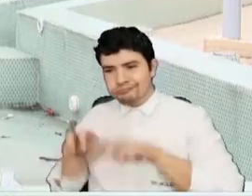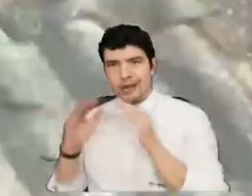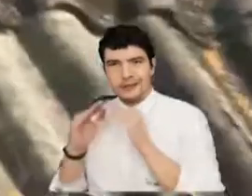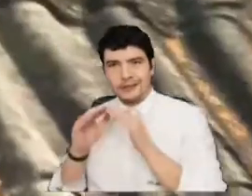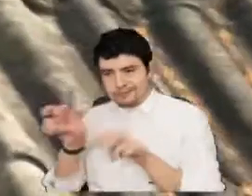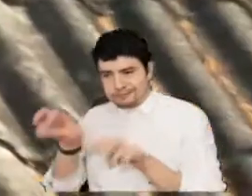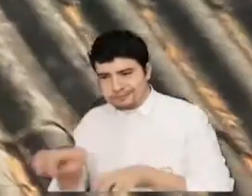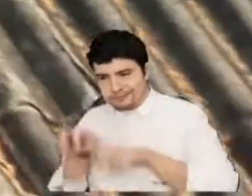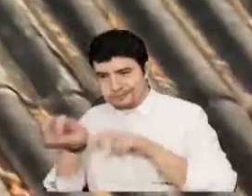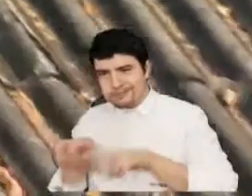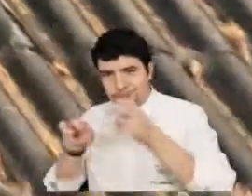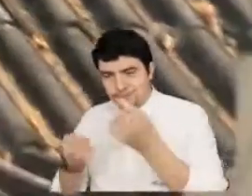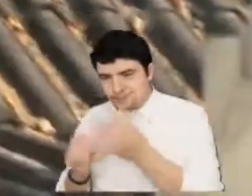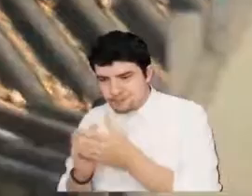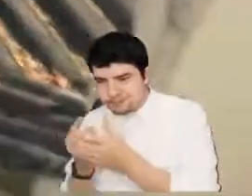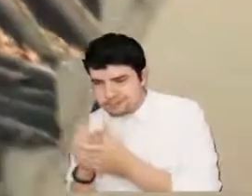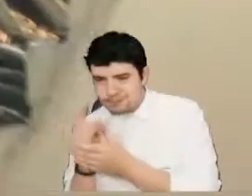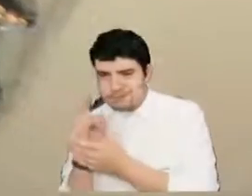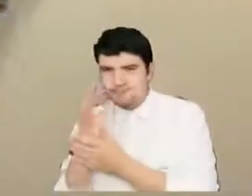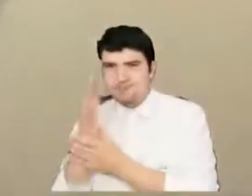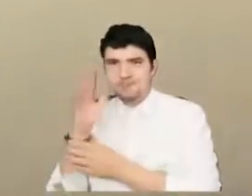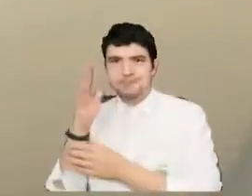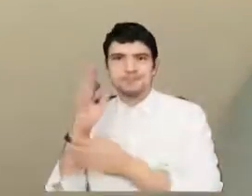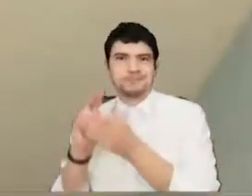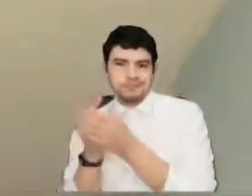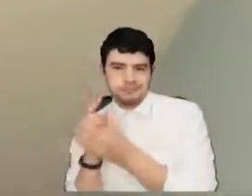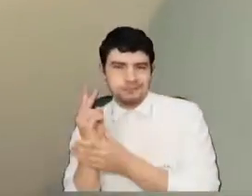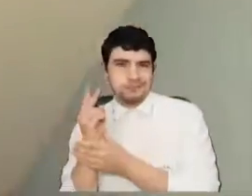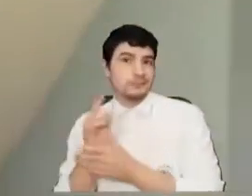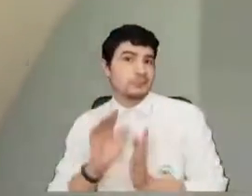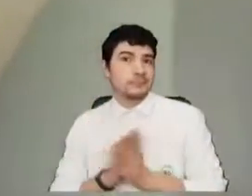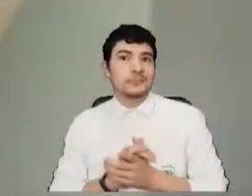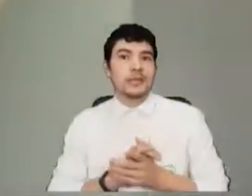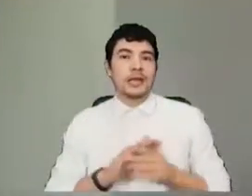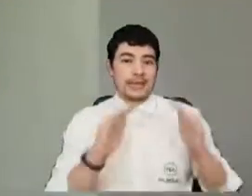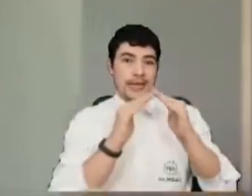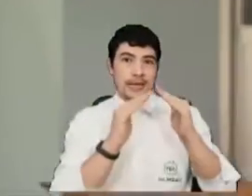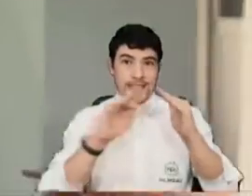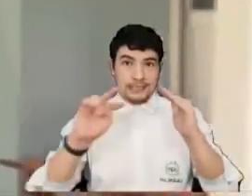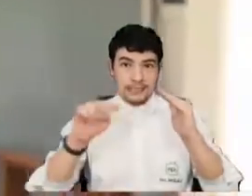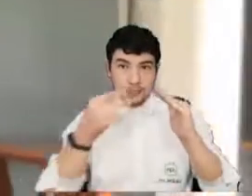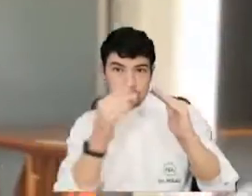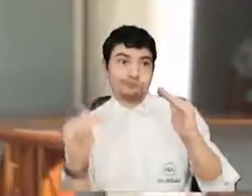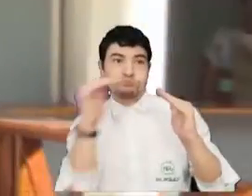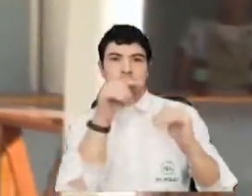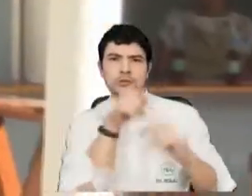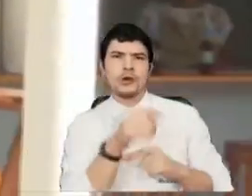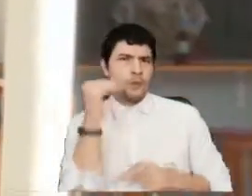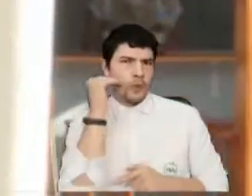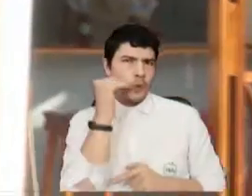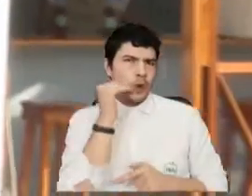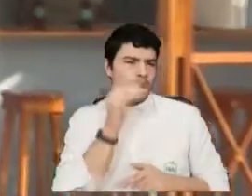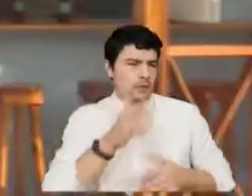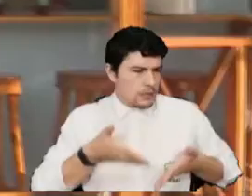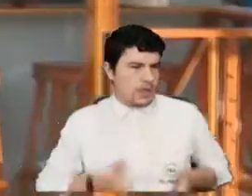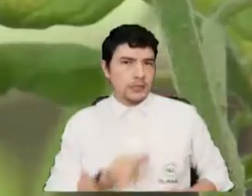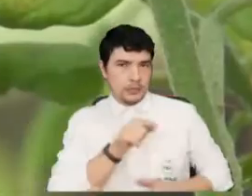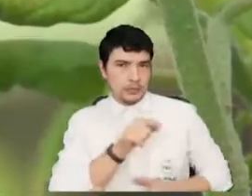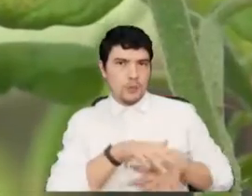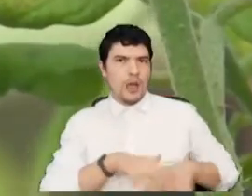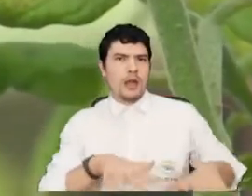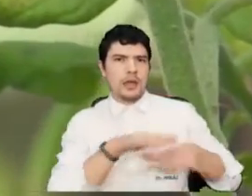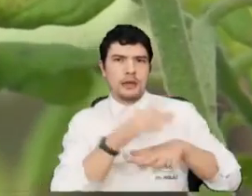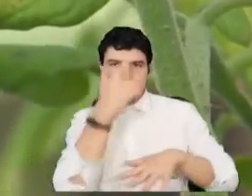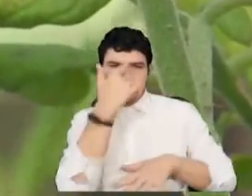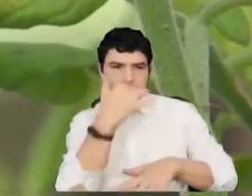autoabastecimiento. En el segundo piso de su vivienda, Carlina Velosa, una mujer raizal, decidió iniciar una huerta casera y